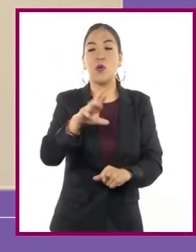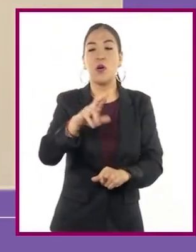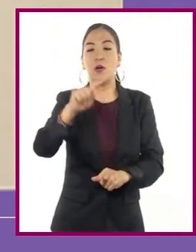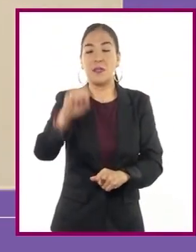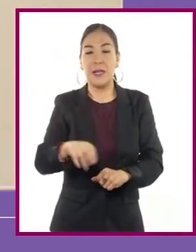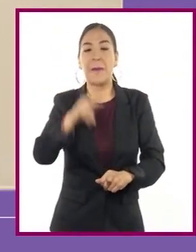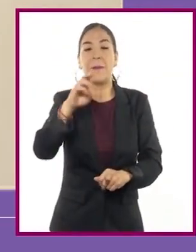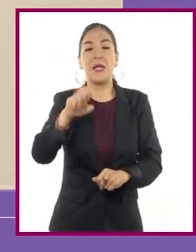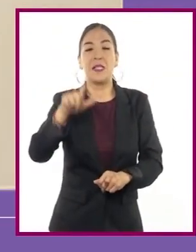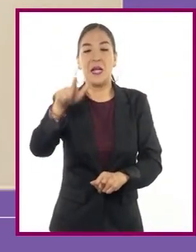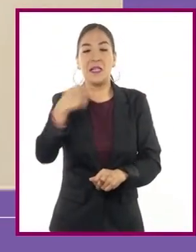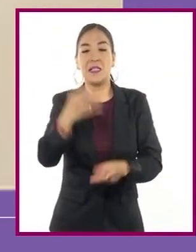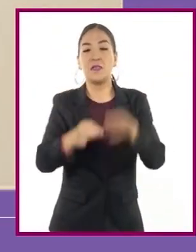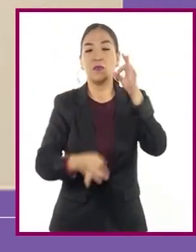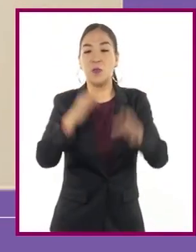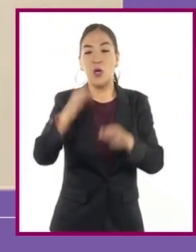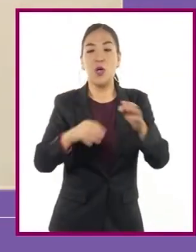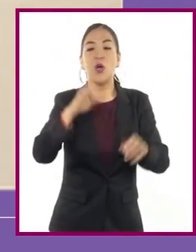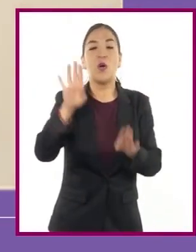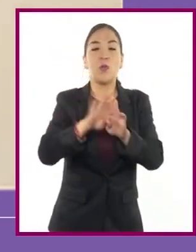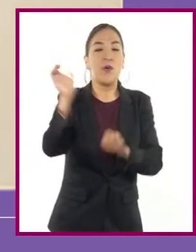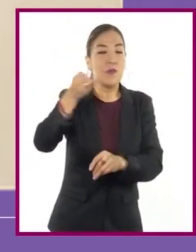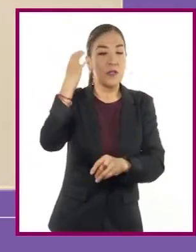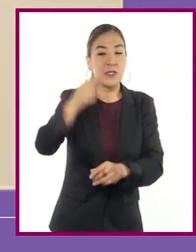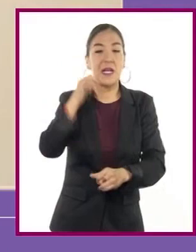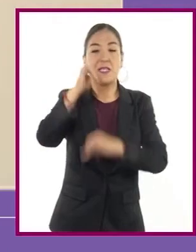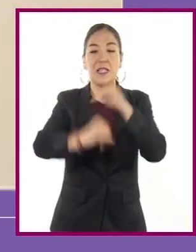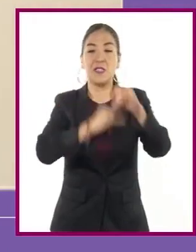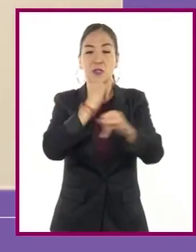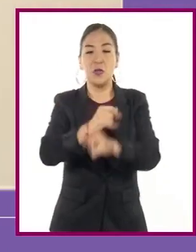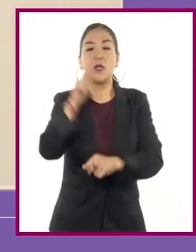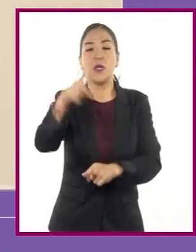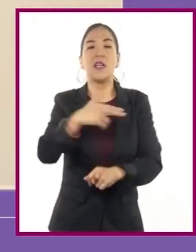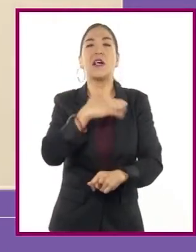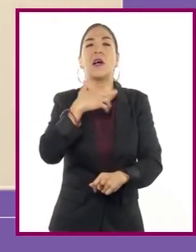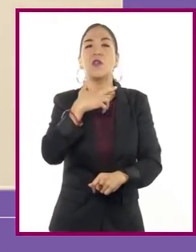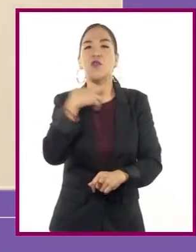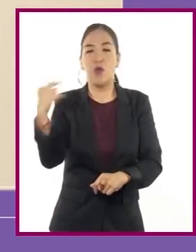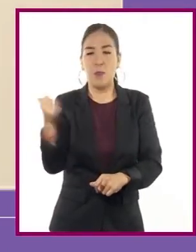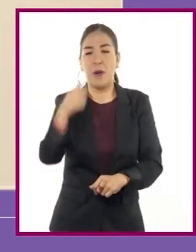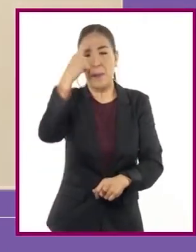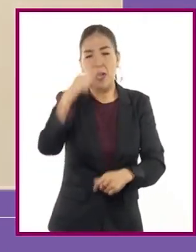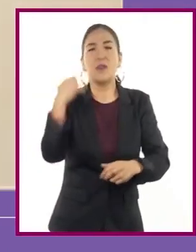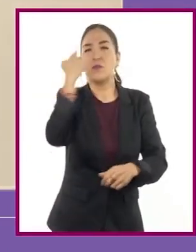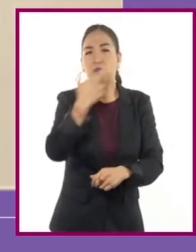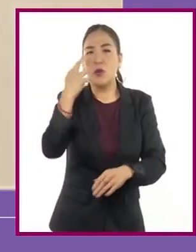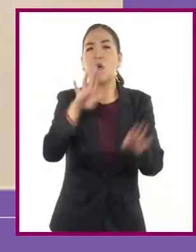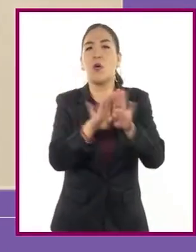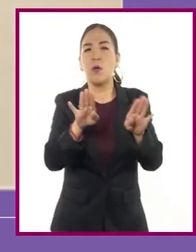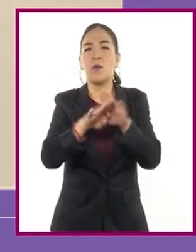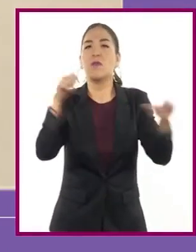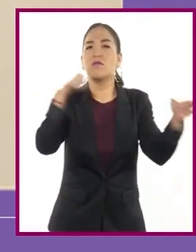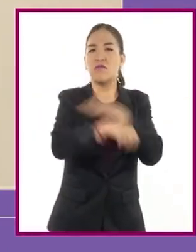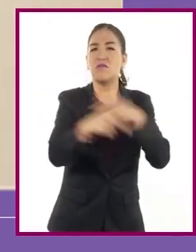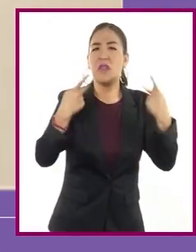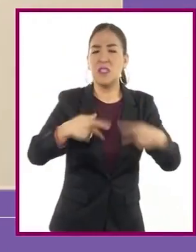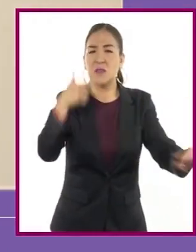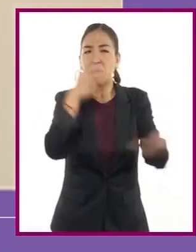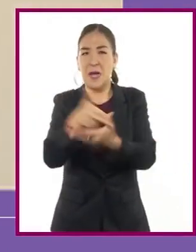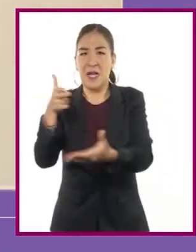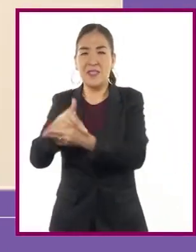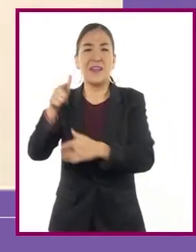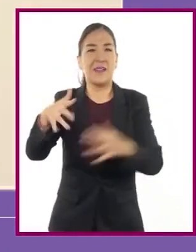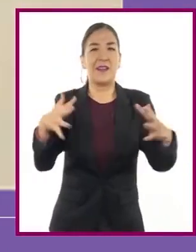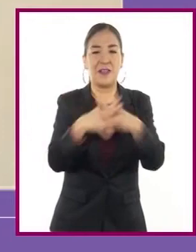Permanente. Se aprueba la Conferencia de las Naciones Unidas de Roma. Su objetivo es analizar y enjuiciar a los responsables del genocidio y crímenes de